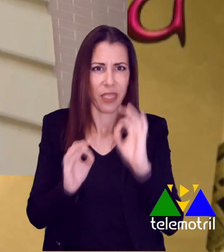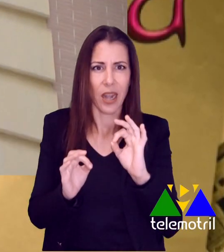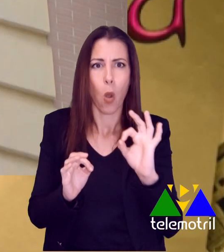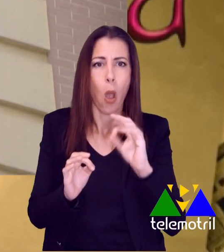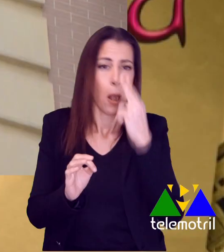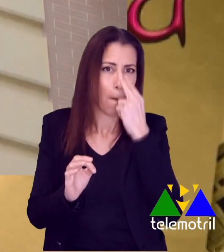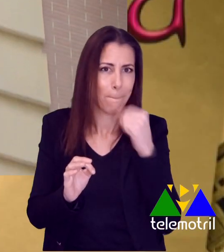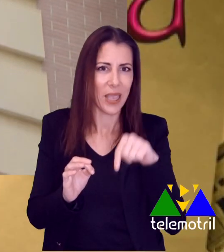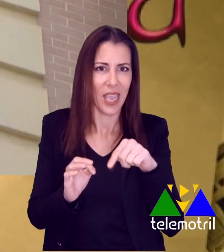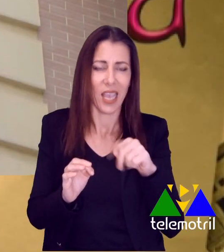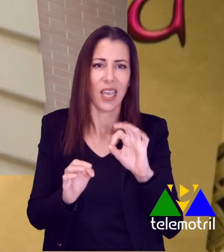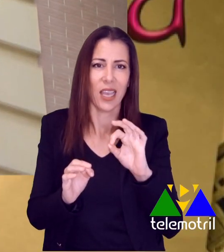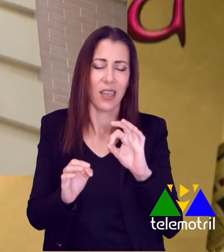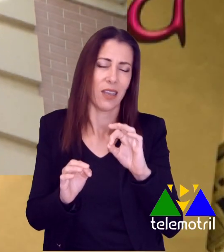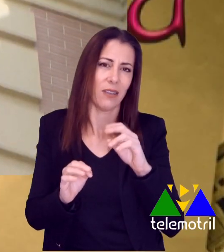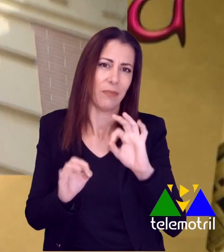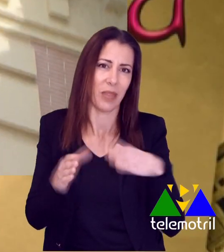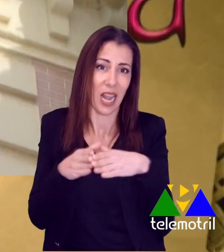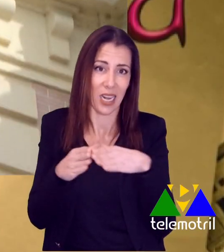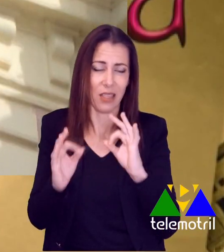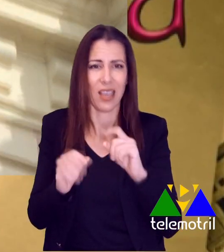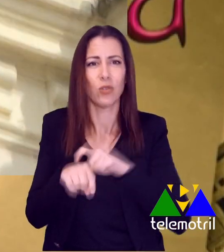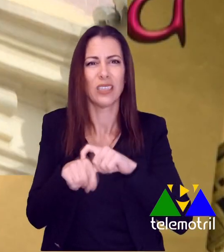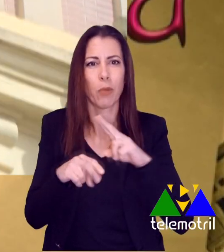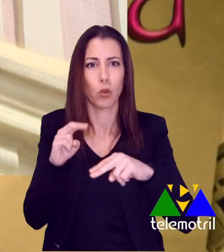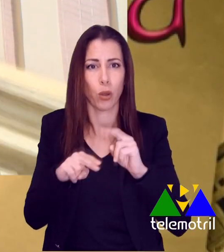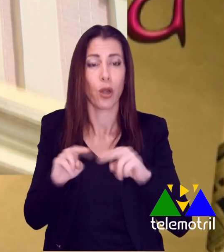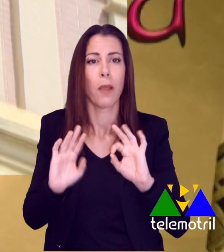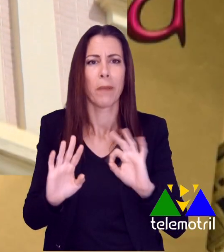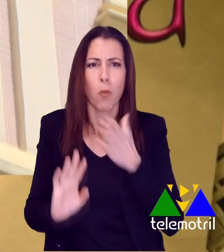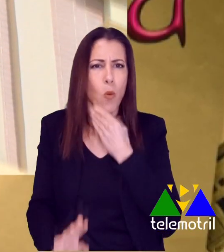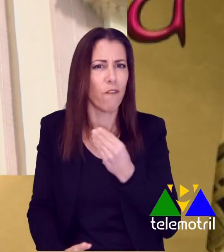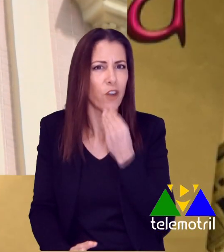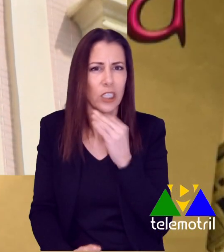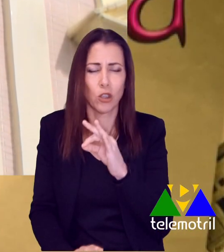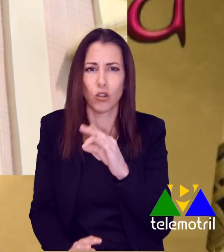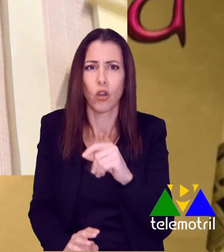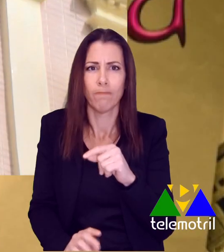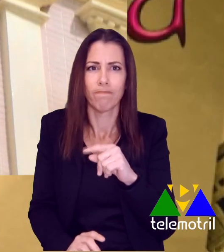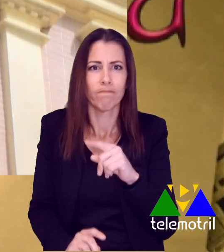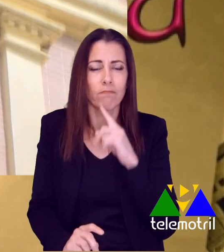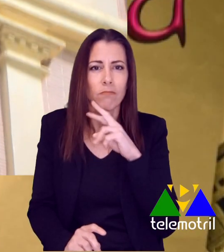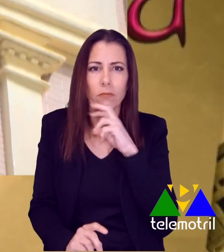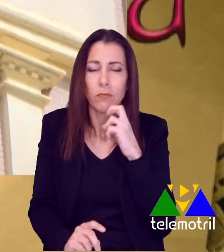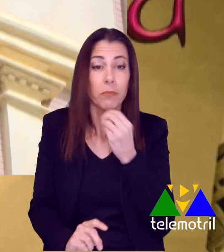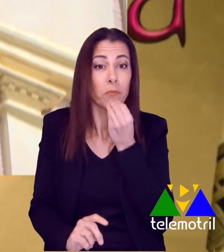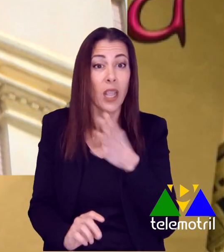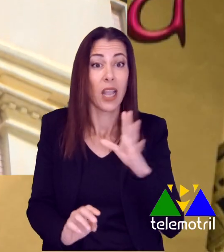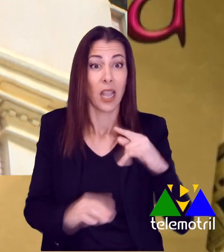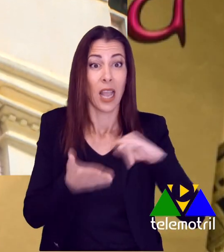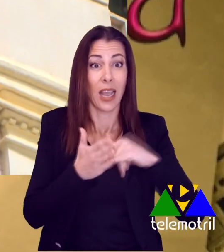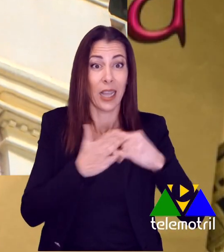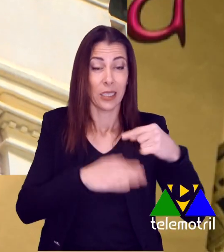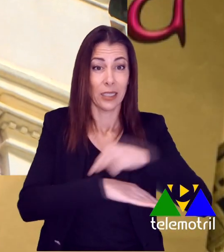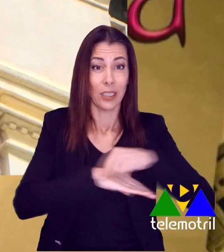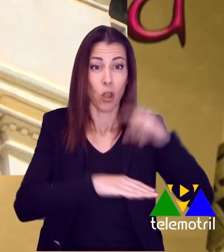pies de la iglesia, en este tipo de construcciones. Pero es muy bonita, está muy bien conseguida. Si Isidro La Chica, este